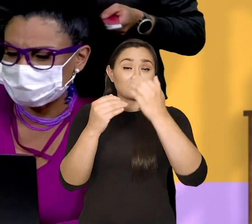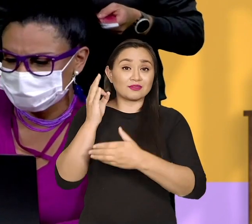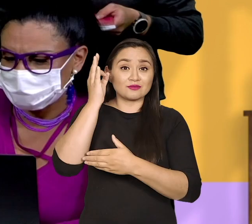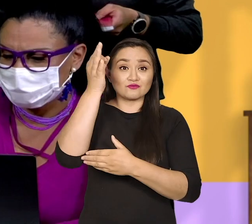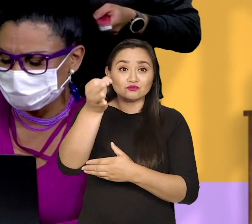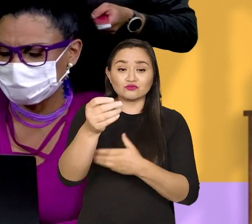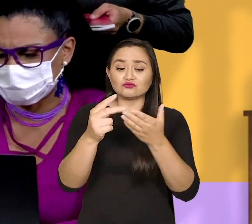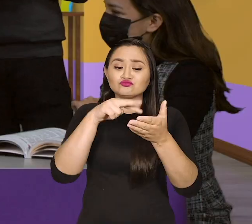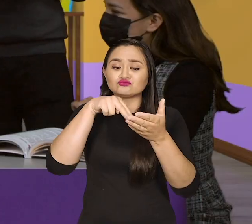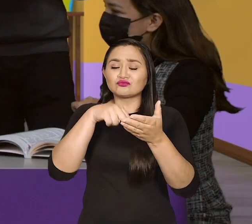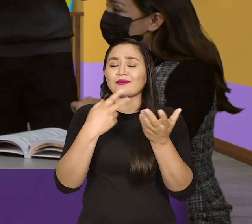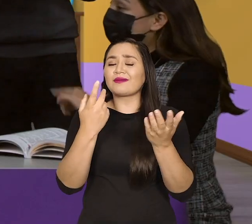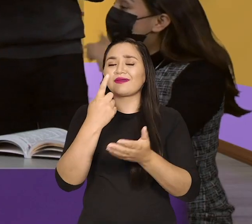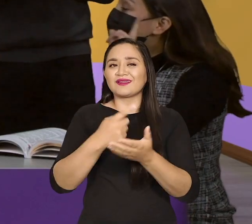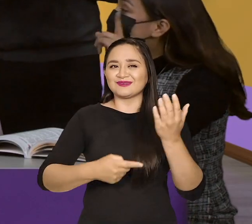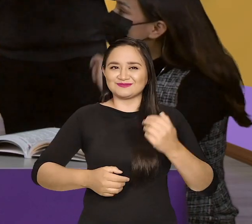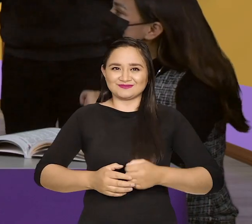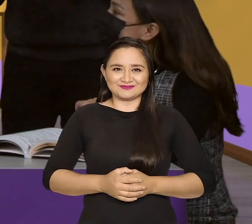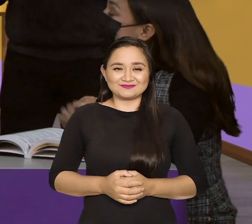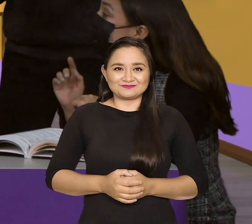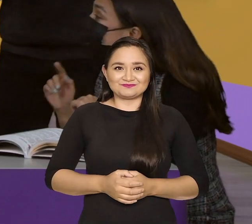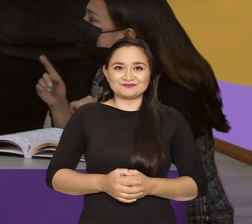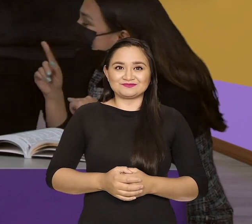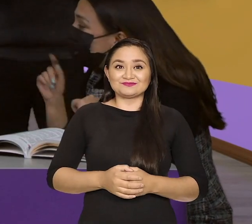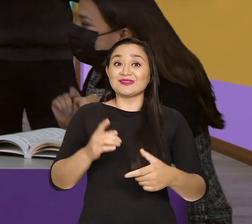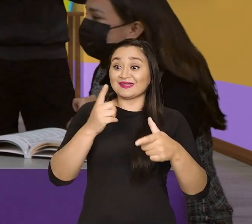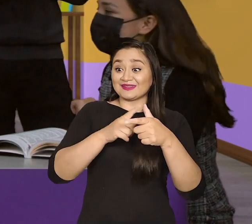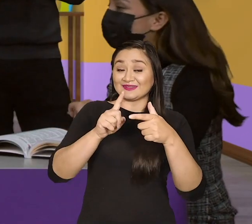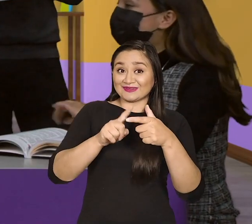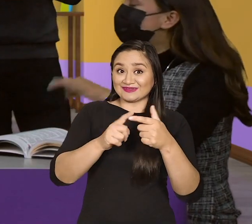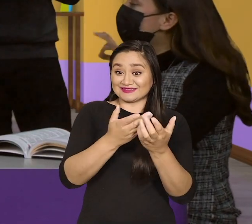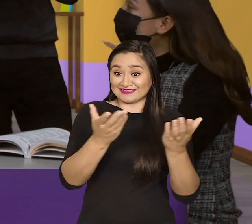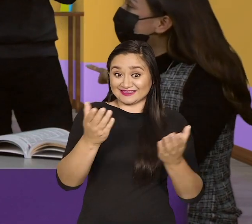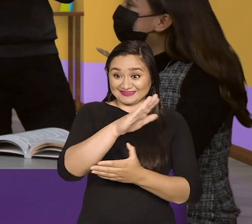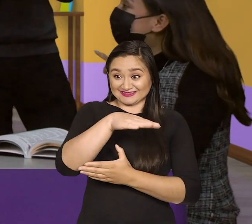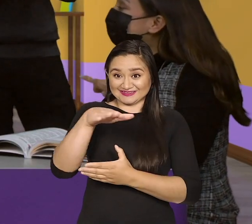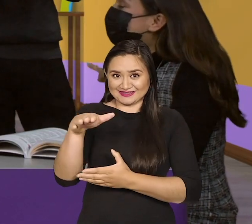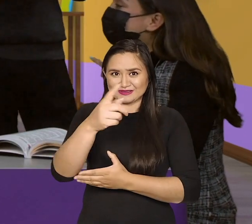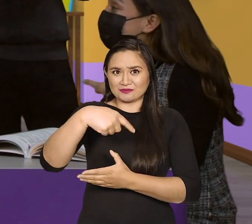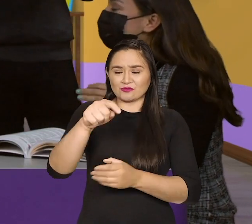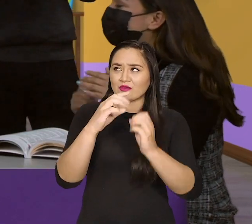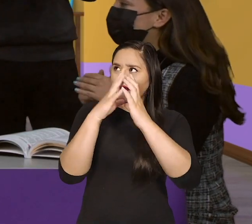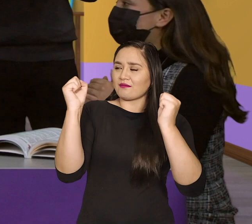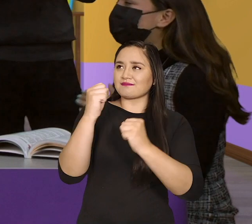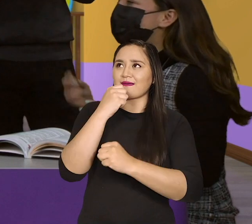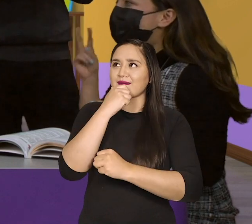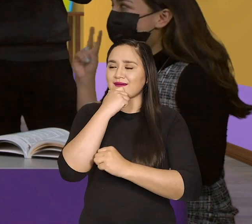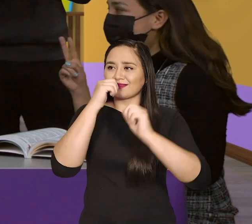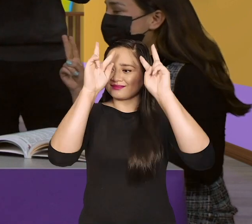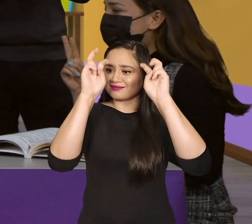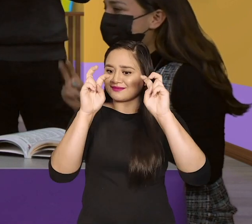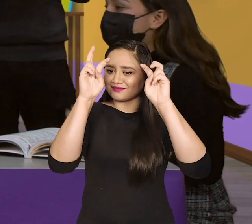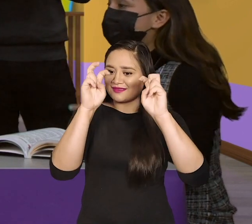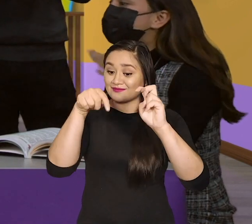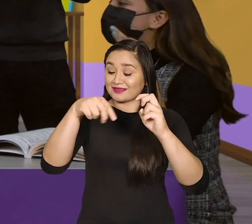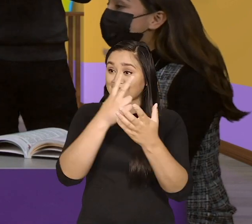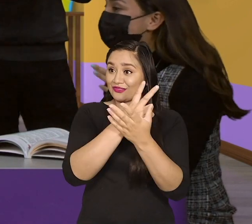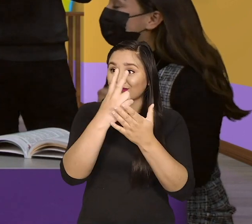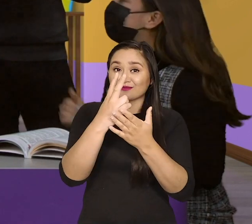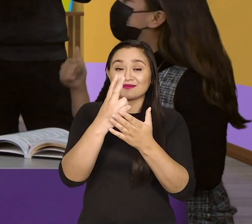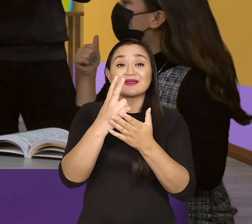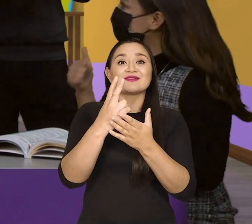sacar del texto entonces las y los estudiantes comprenderán que el tema que nos une en estas dos semanas